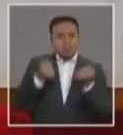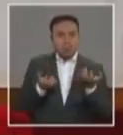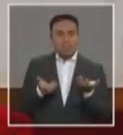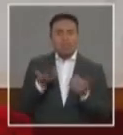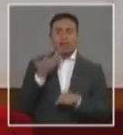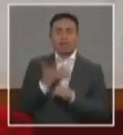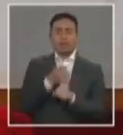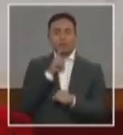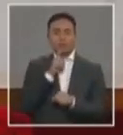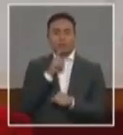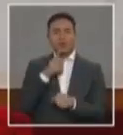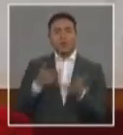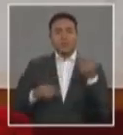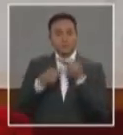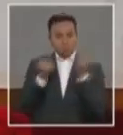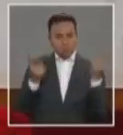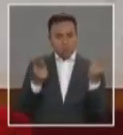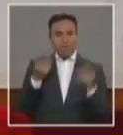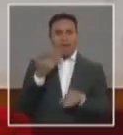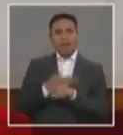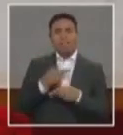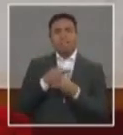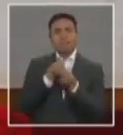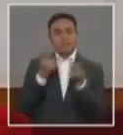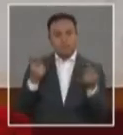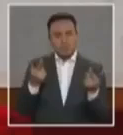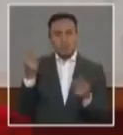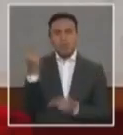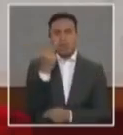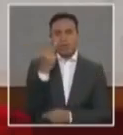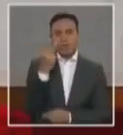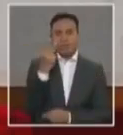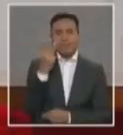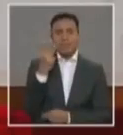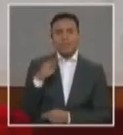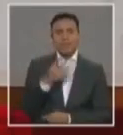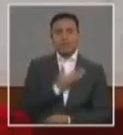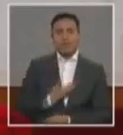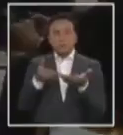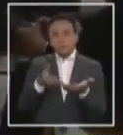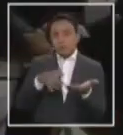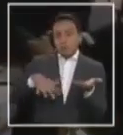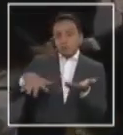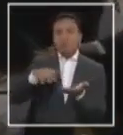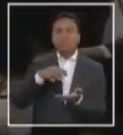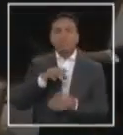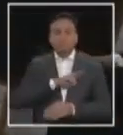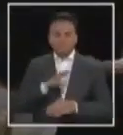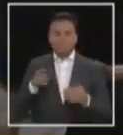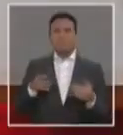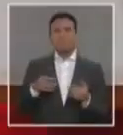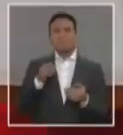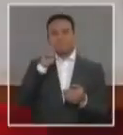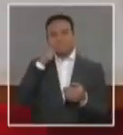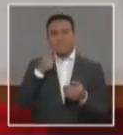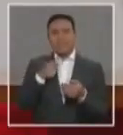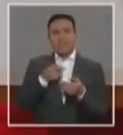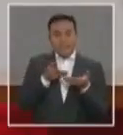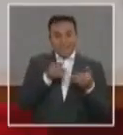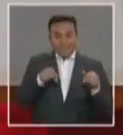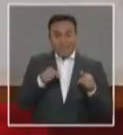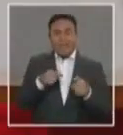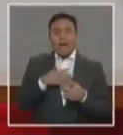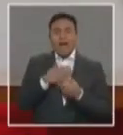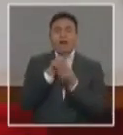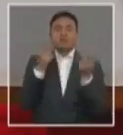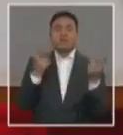estos dos años de gobierno sí efectivamente se han cumplido Por supuesto que falta por supuesto que nos gustaría que fuera mucho más